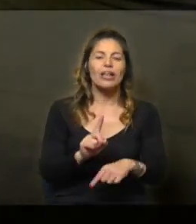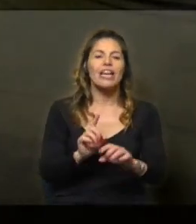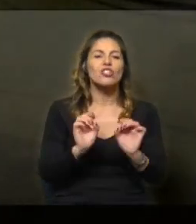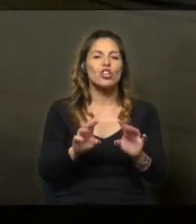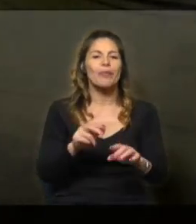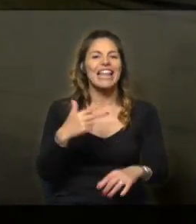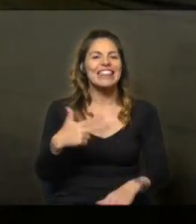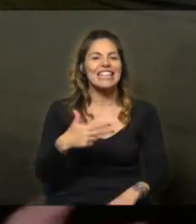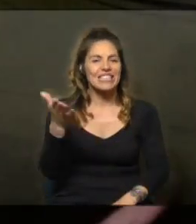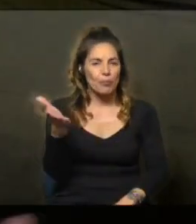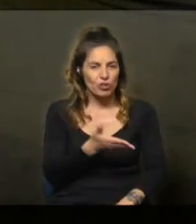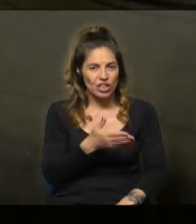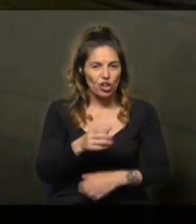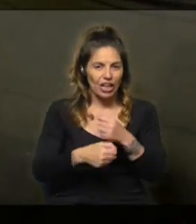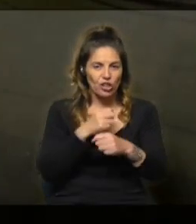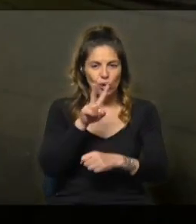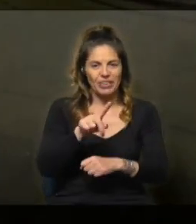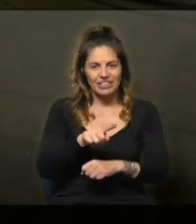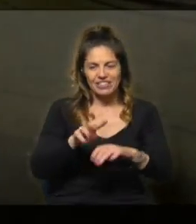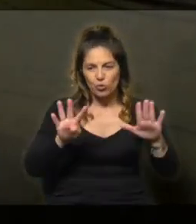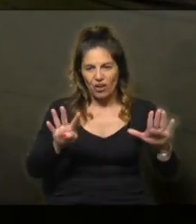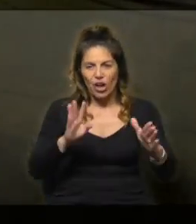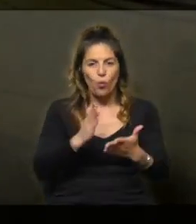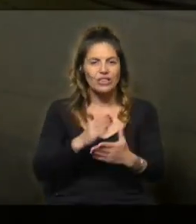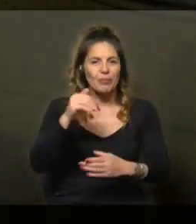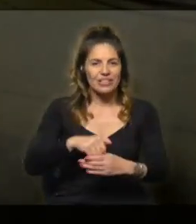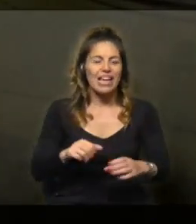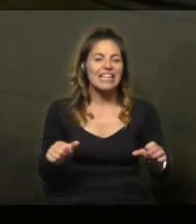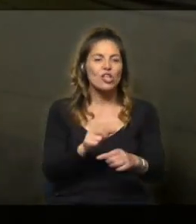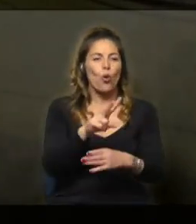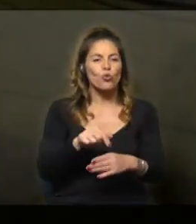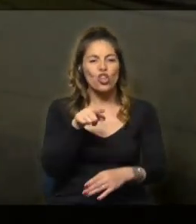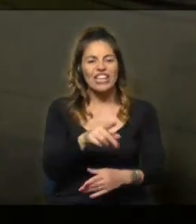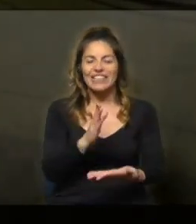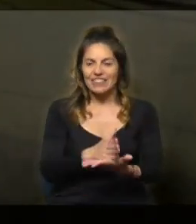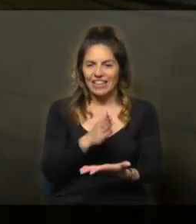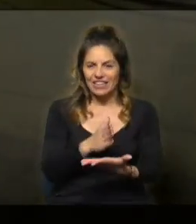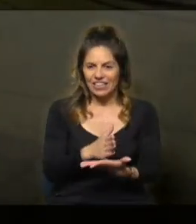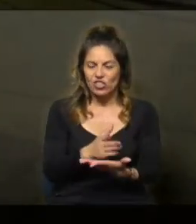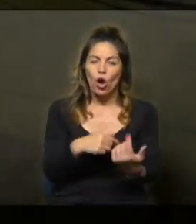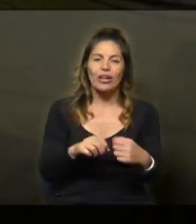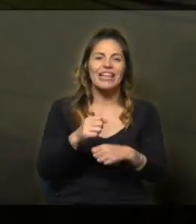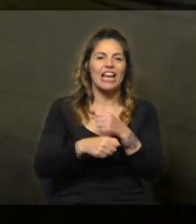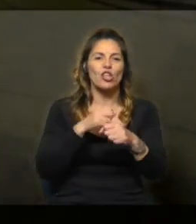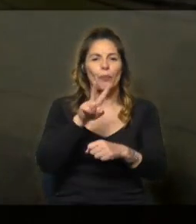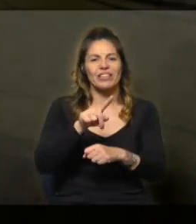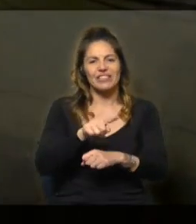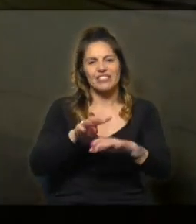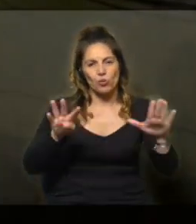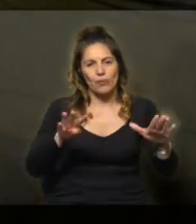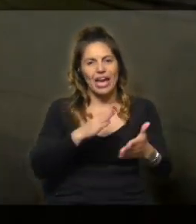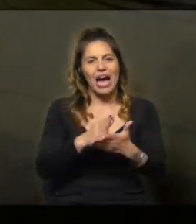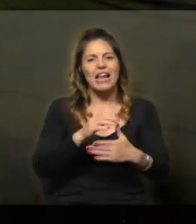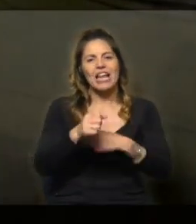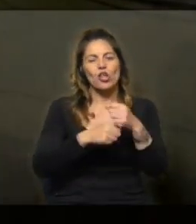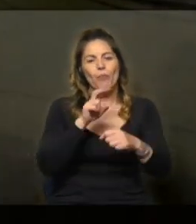el 13 por en 2019 las últimas elecciones hizo uso de este derecho si bien de 2019 a 2023 este